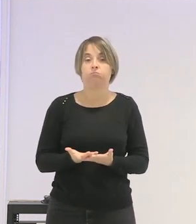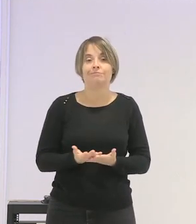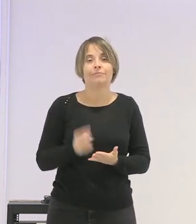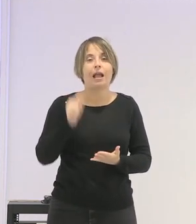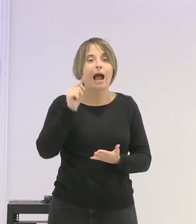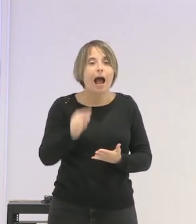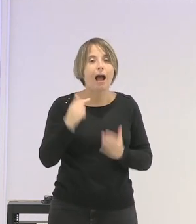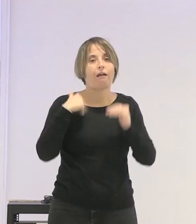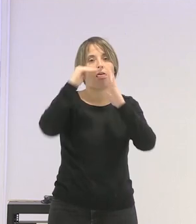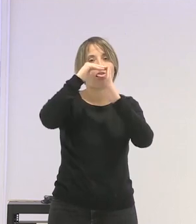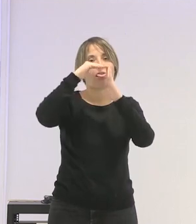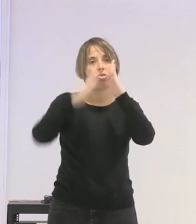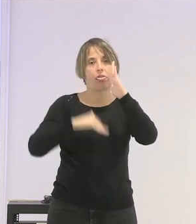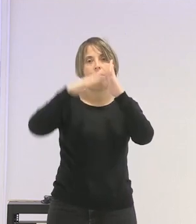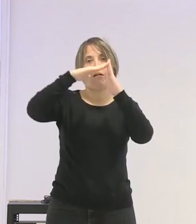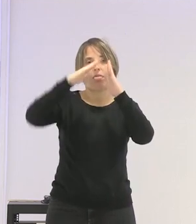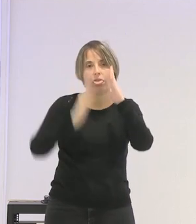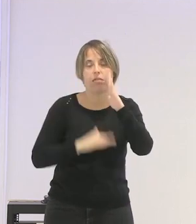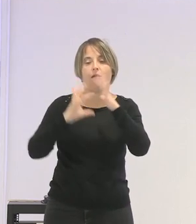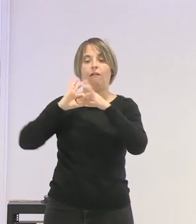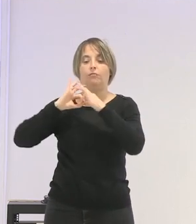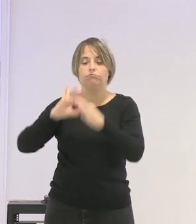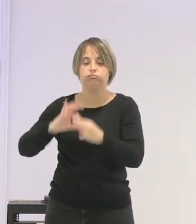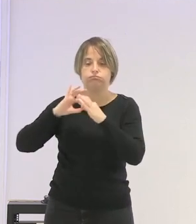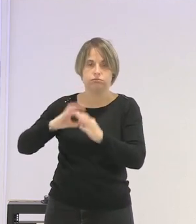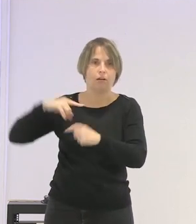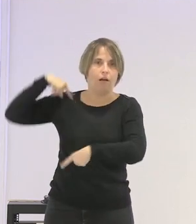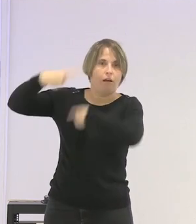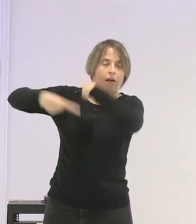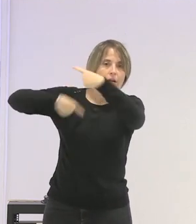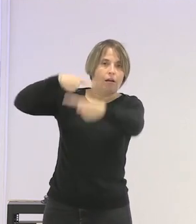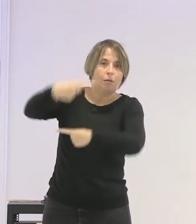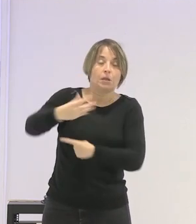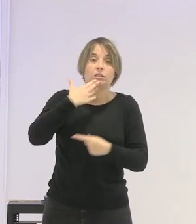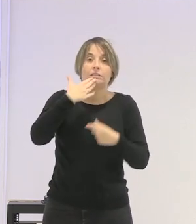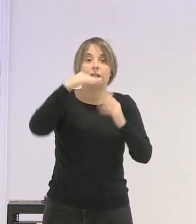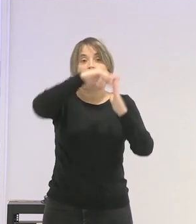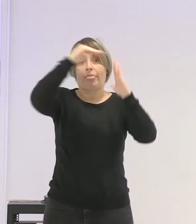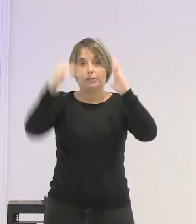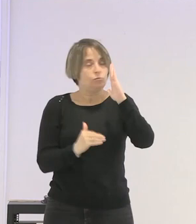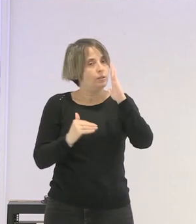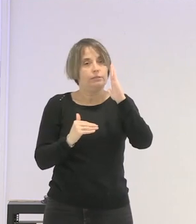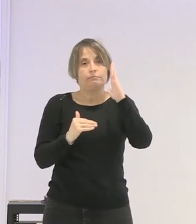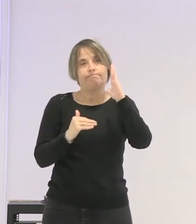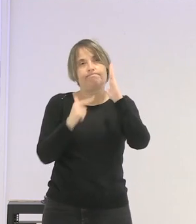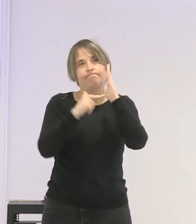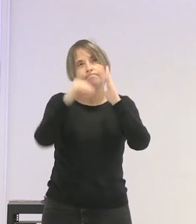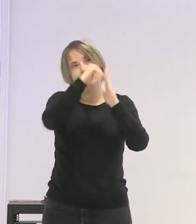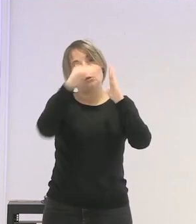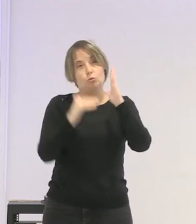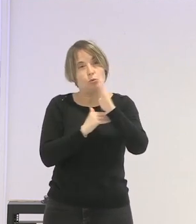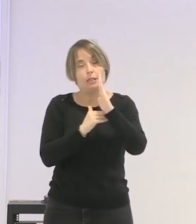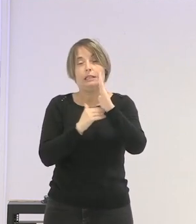cadena de desigualdades que se arrastra, pero digamos que sin esa desigualdad y sin